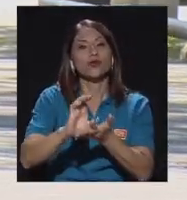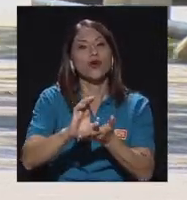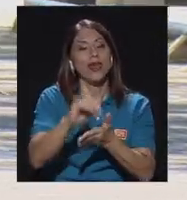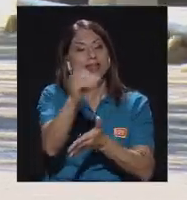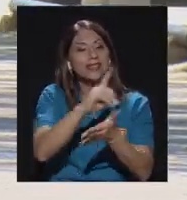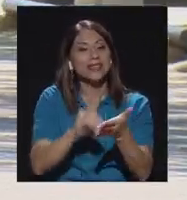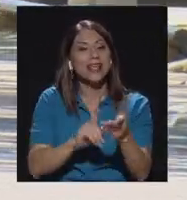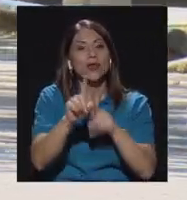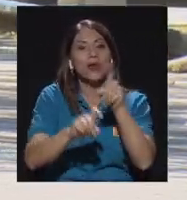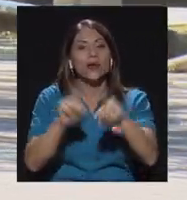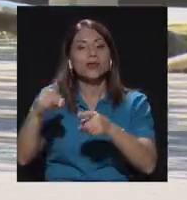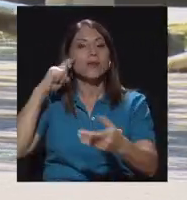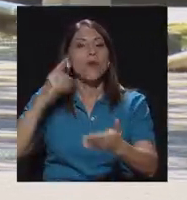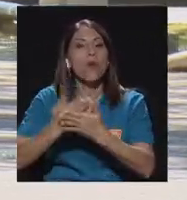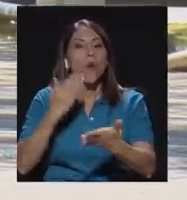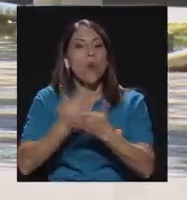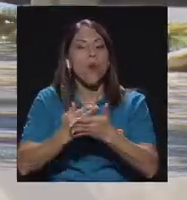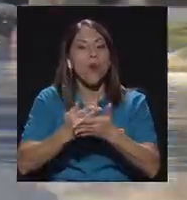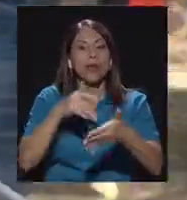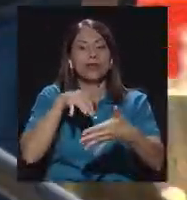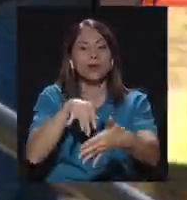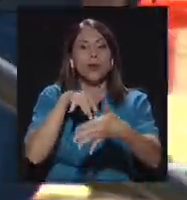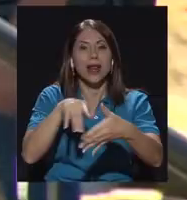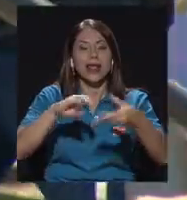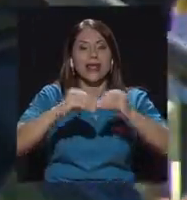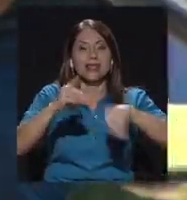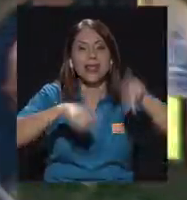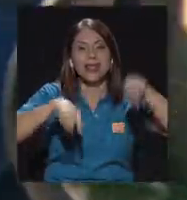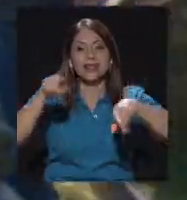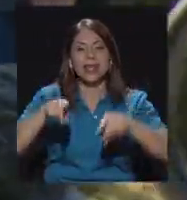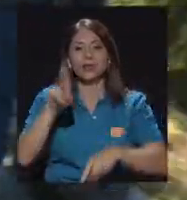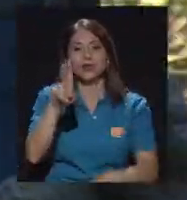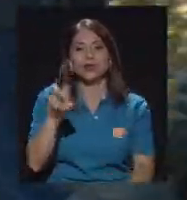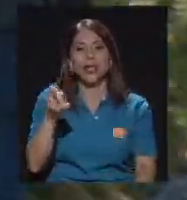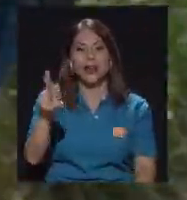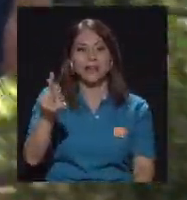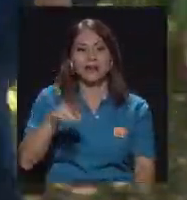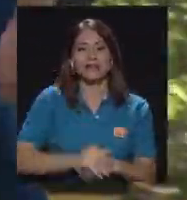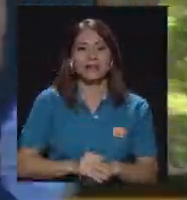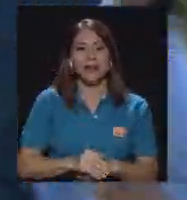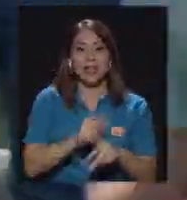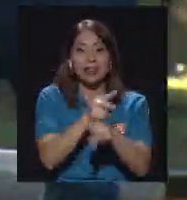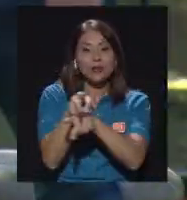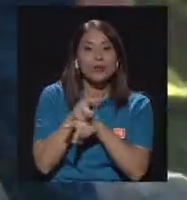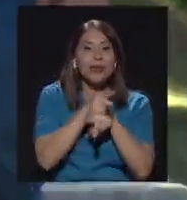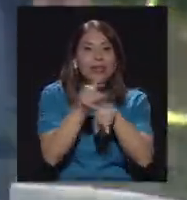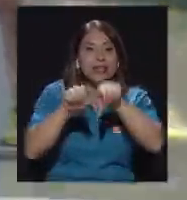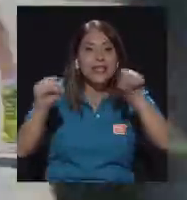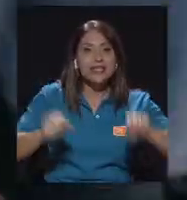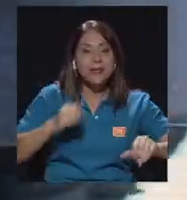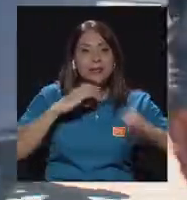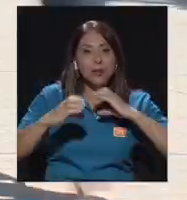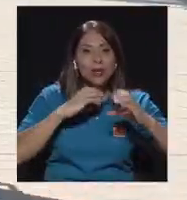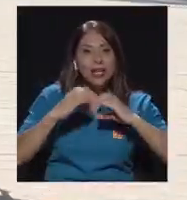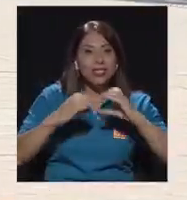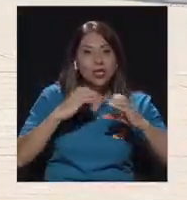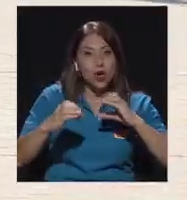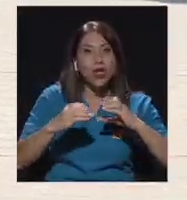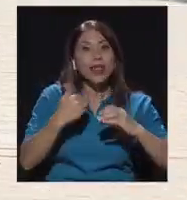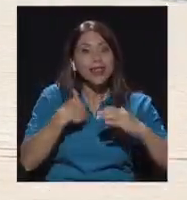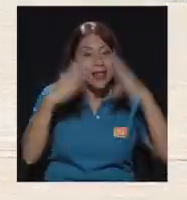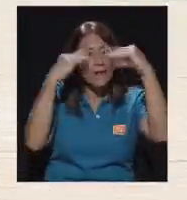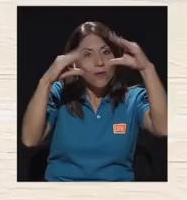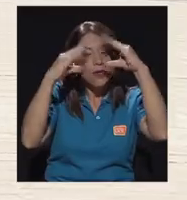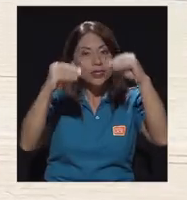Muestreo de la Escuela de Estadística de la UCR. Según estadísticas de la Superintendencia de Telecomunicaciones, del 2014